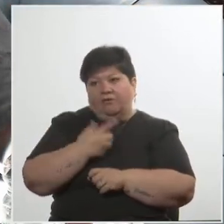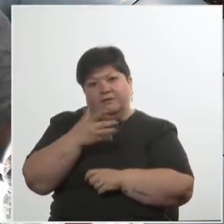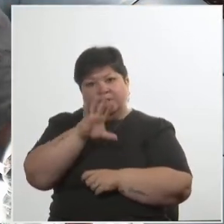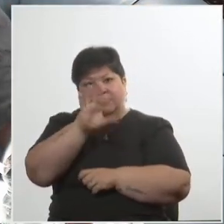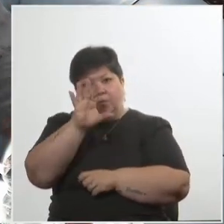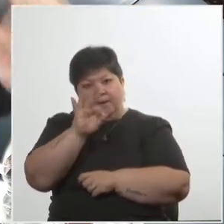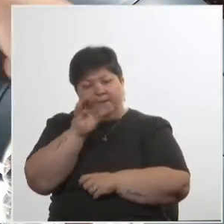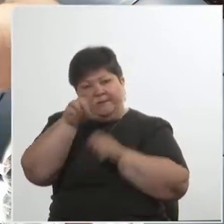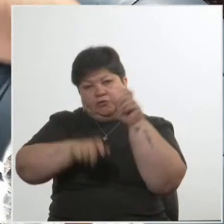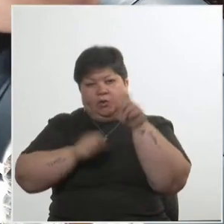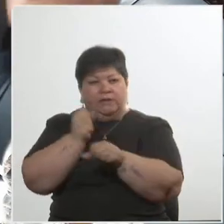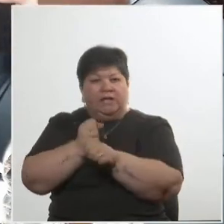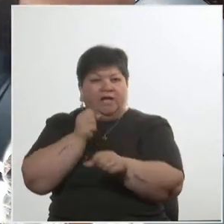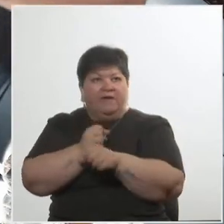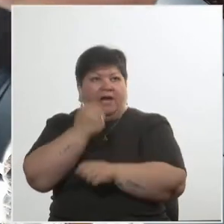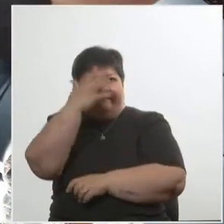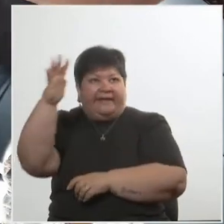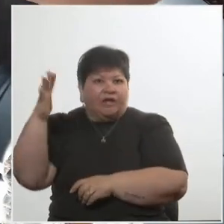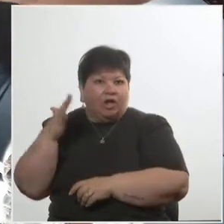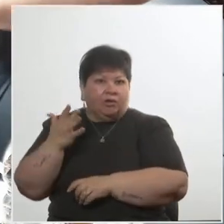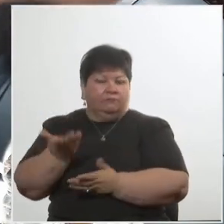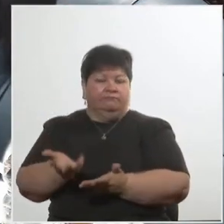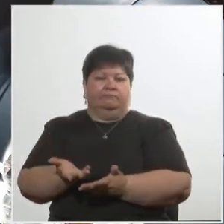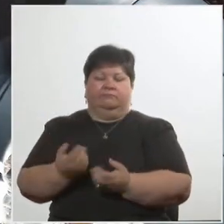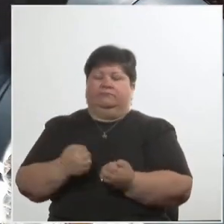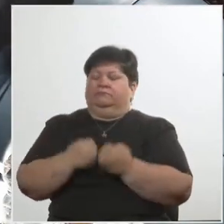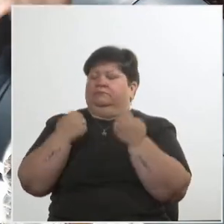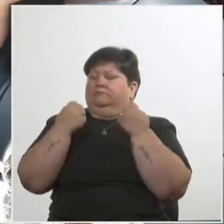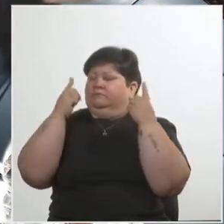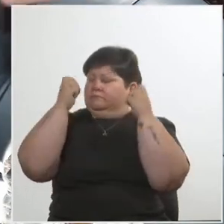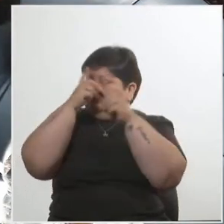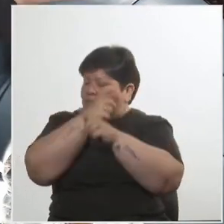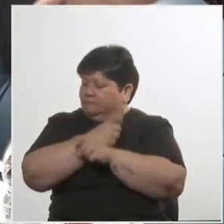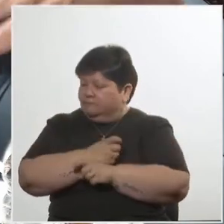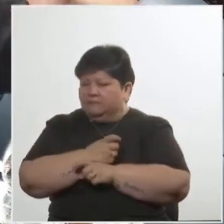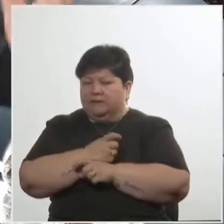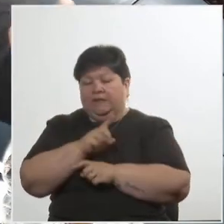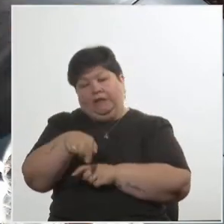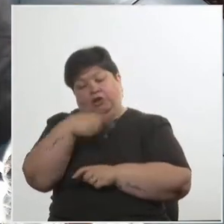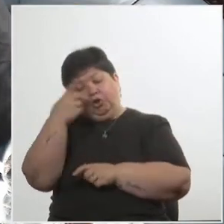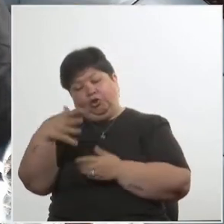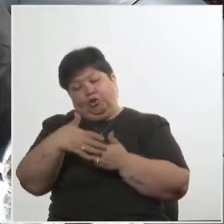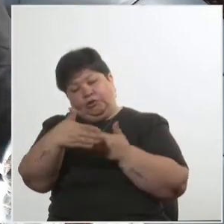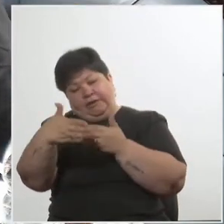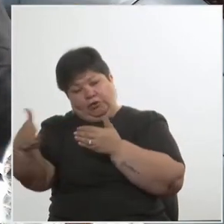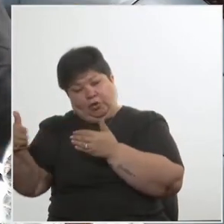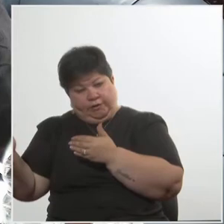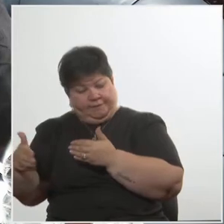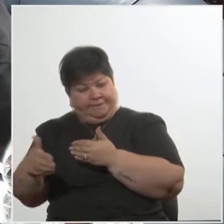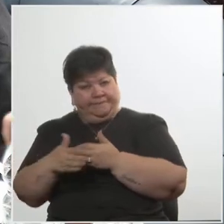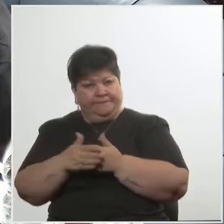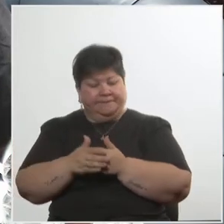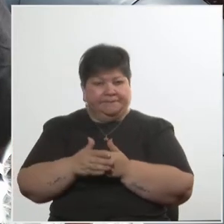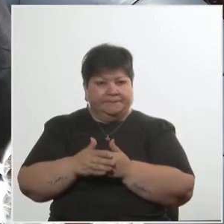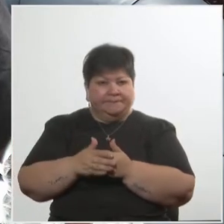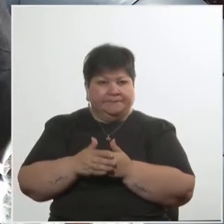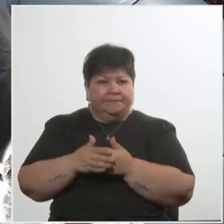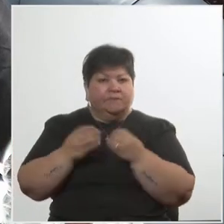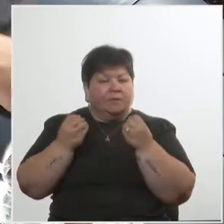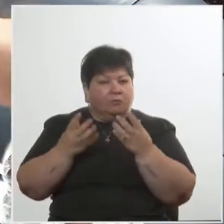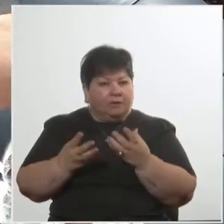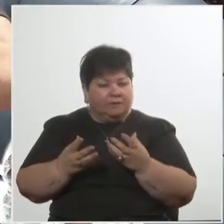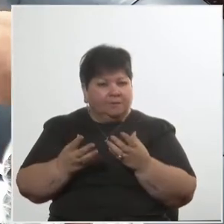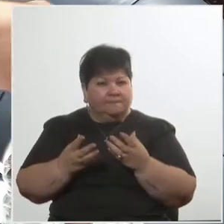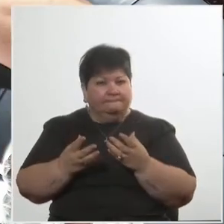interior profundo en muchos casos impactan de manera durísima en otros sectores ramas de actividad y demás Entonces